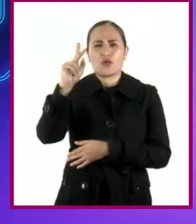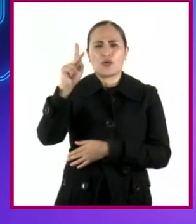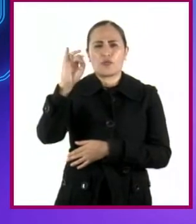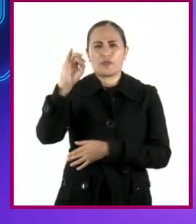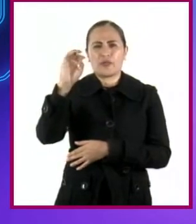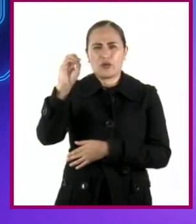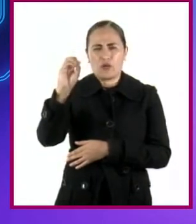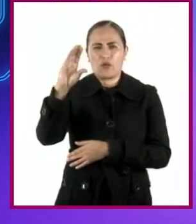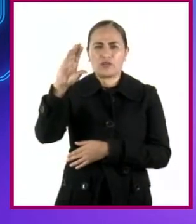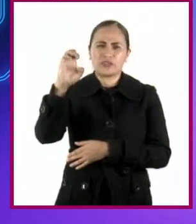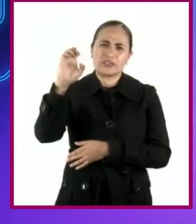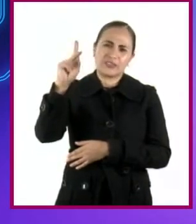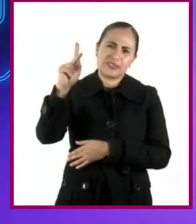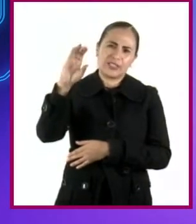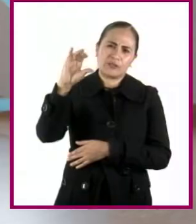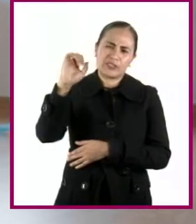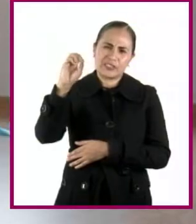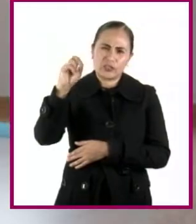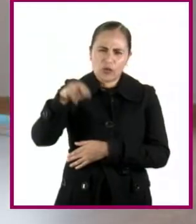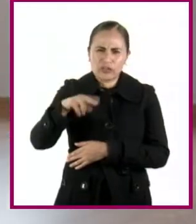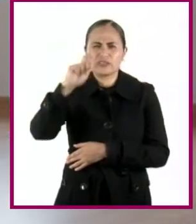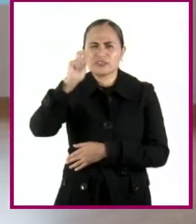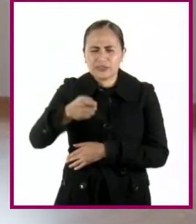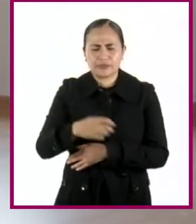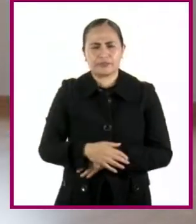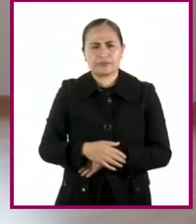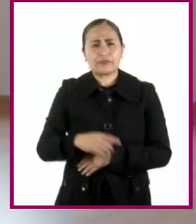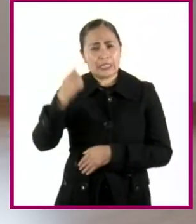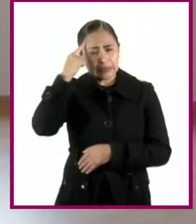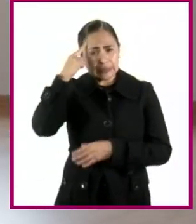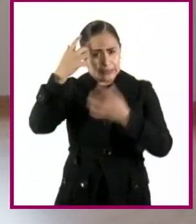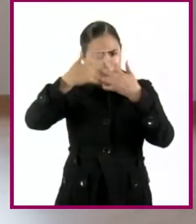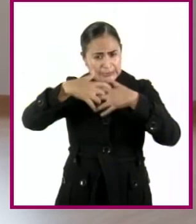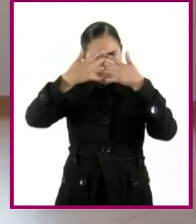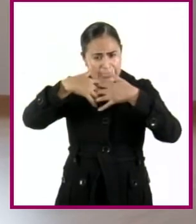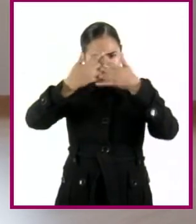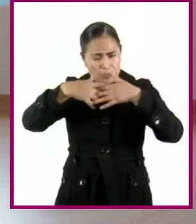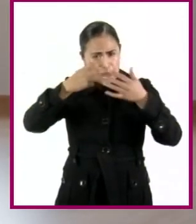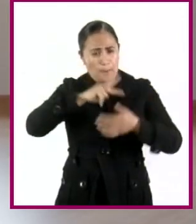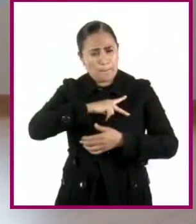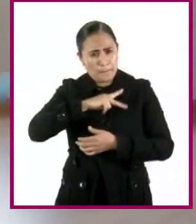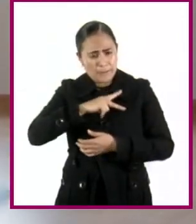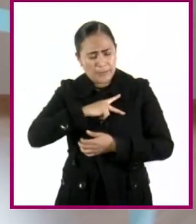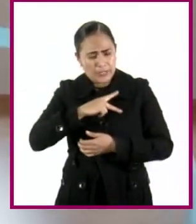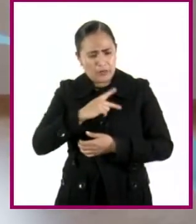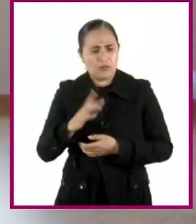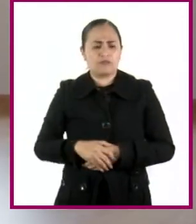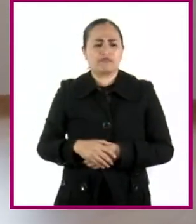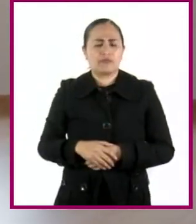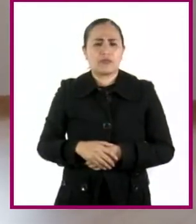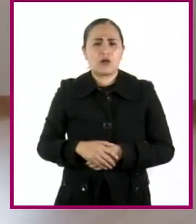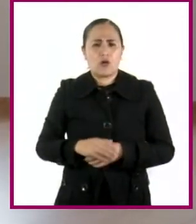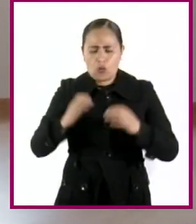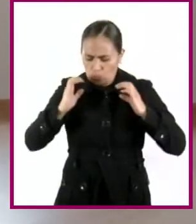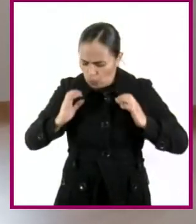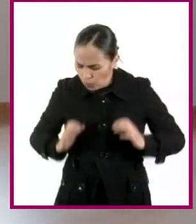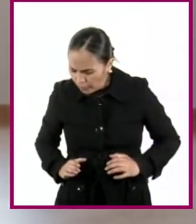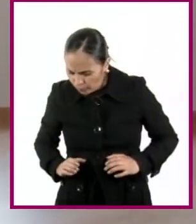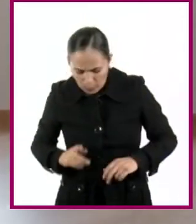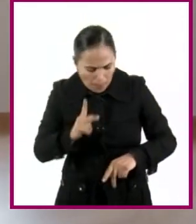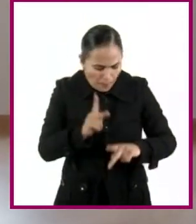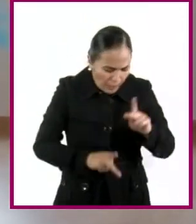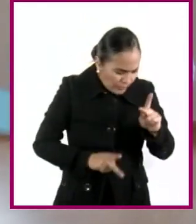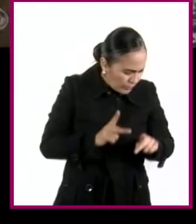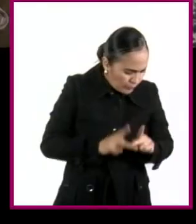La propiocepción es la capacidad que tiene nuestro cerebro de saber la posición exacta de todas las partes de nuestro cuerpo en